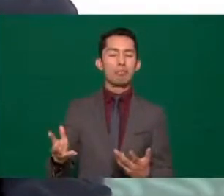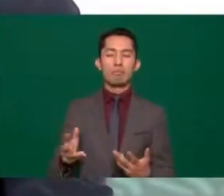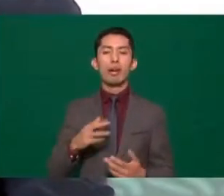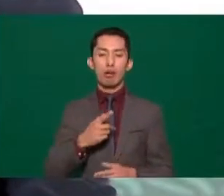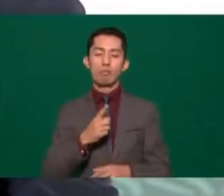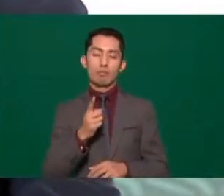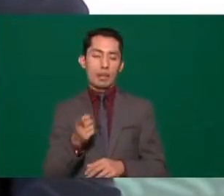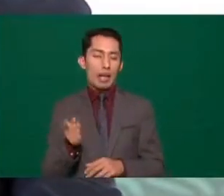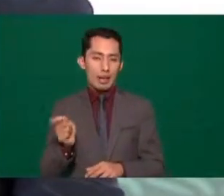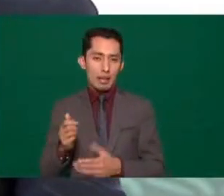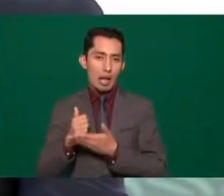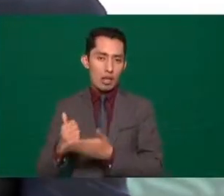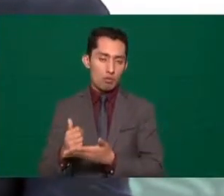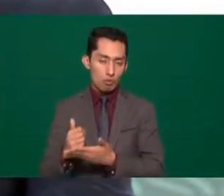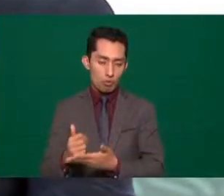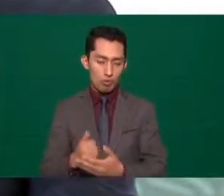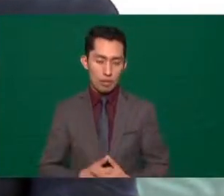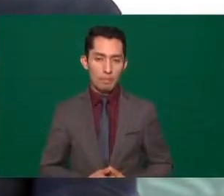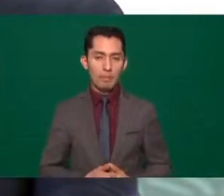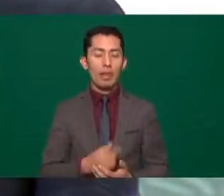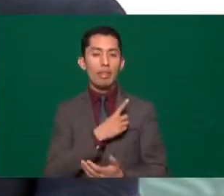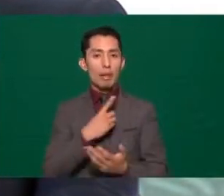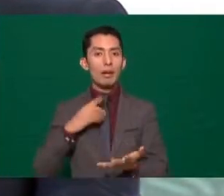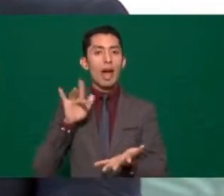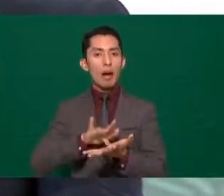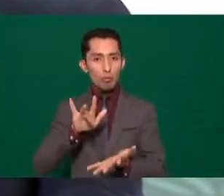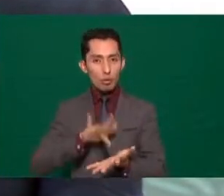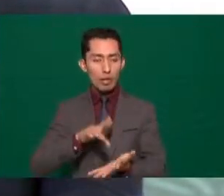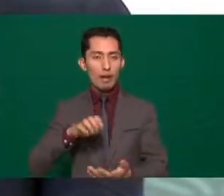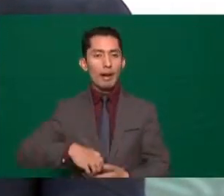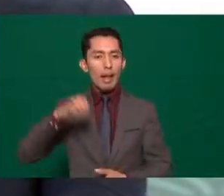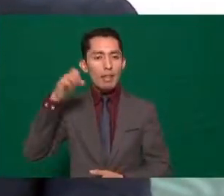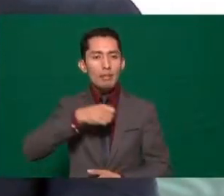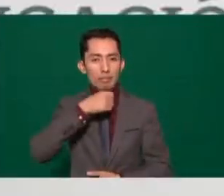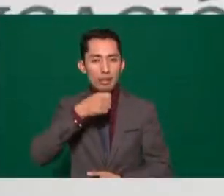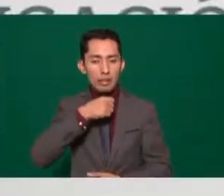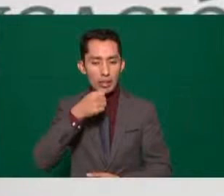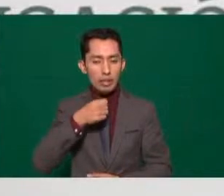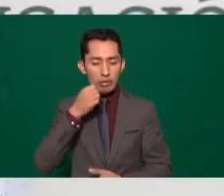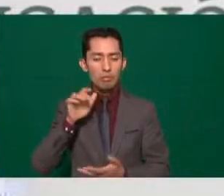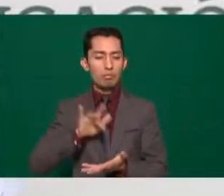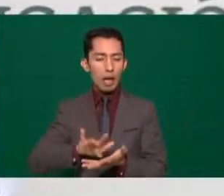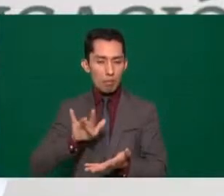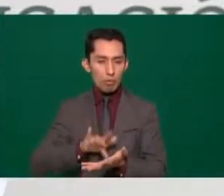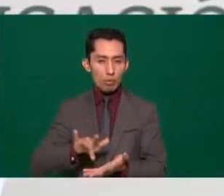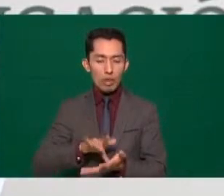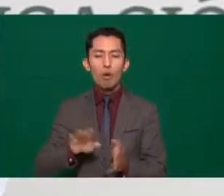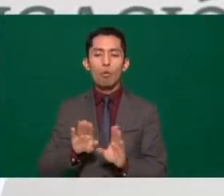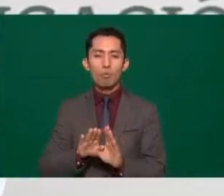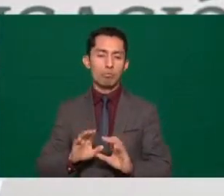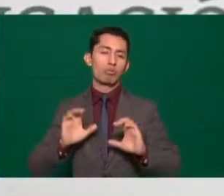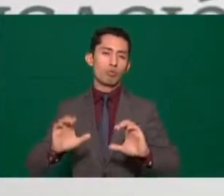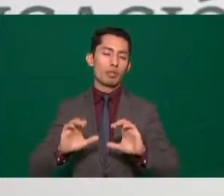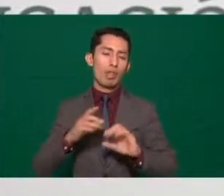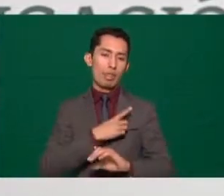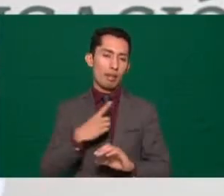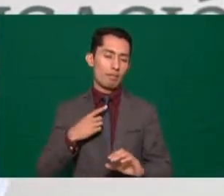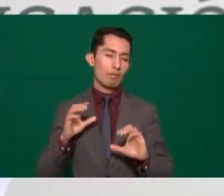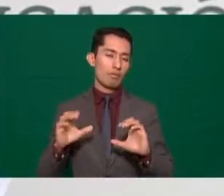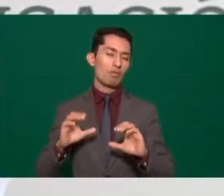apoyando a nuestros adultos mayores, cuidándolos. Les decía que antes de